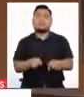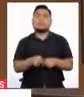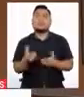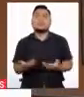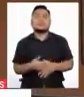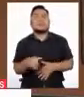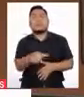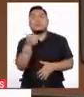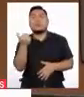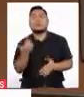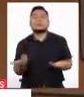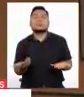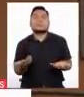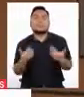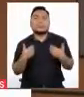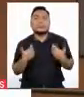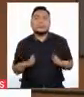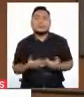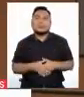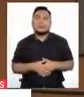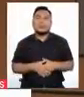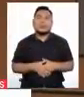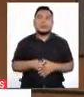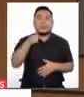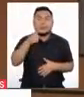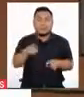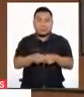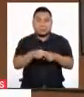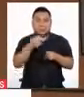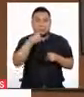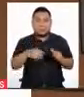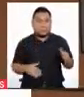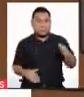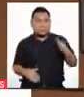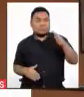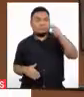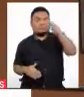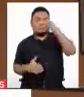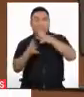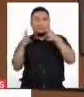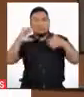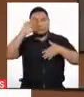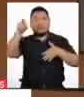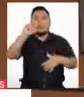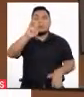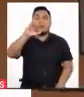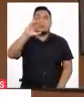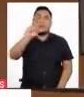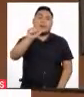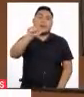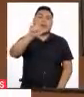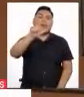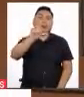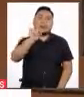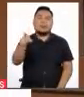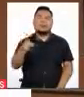que tiene un aumento en el nivel de contagio es Ucayali. En su capital,